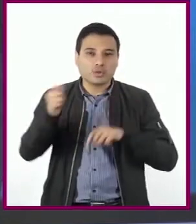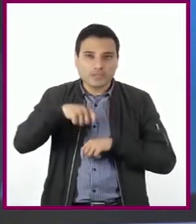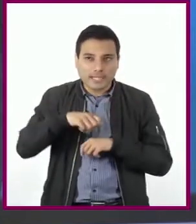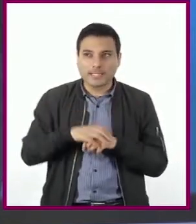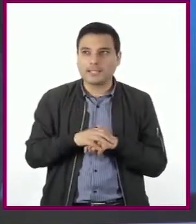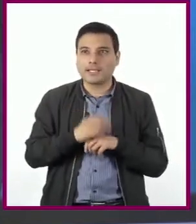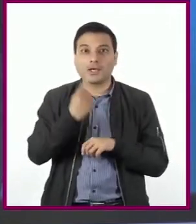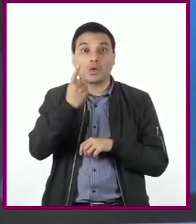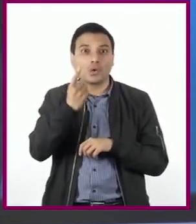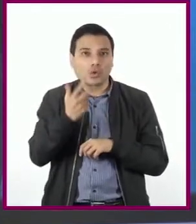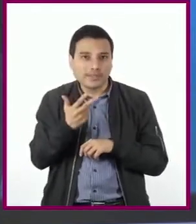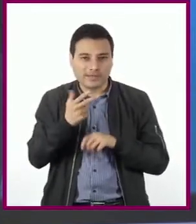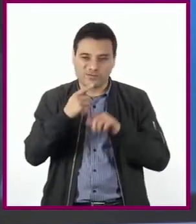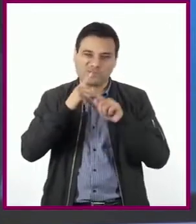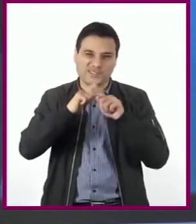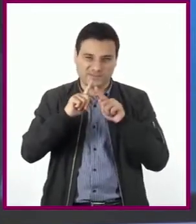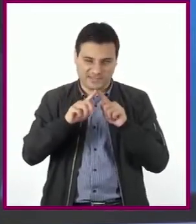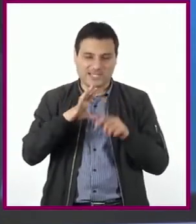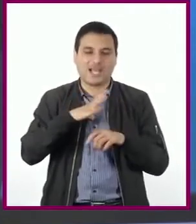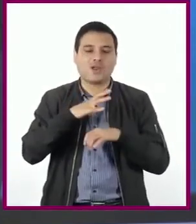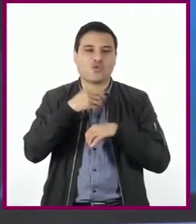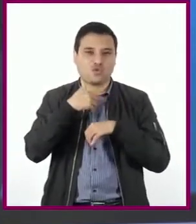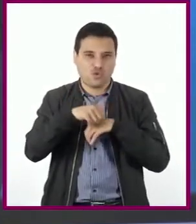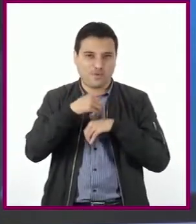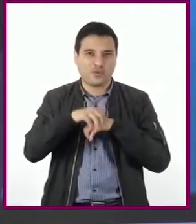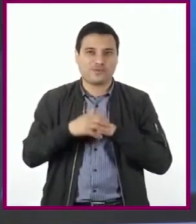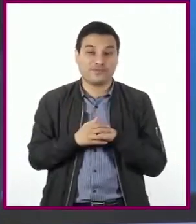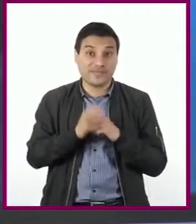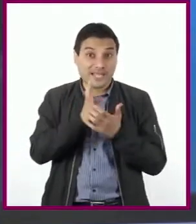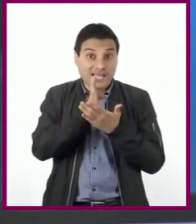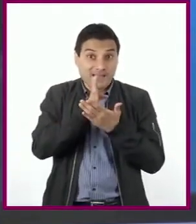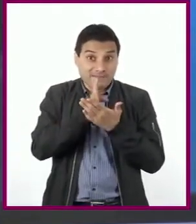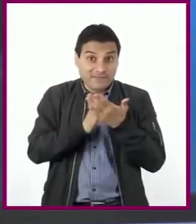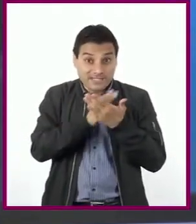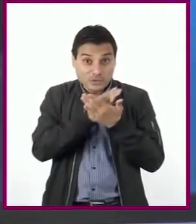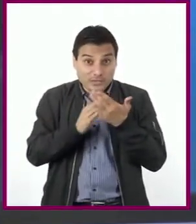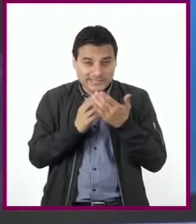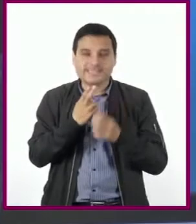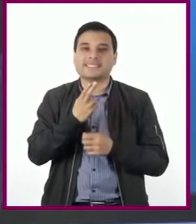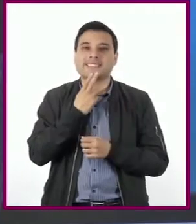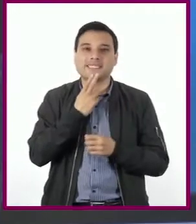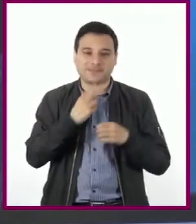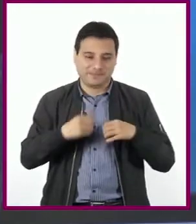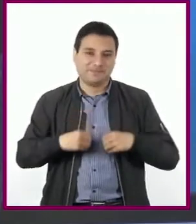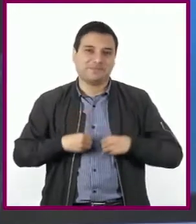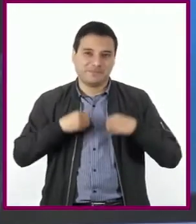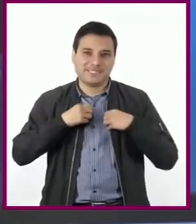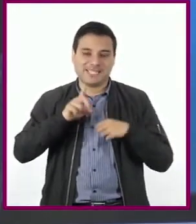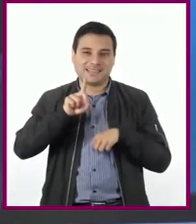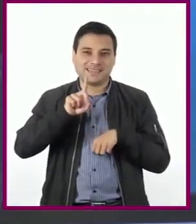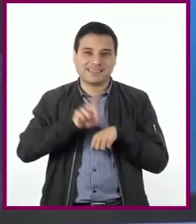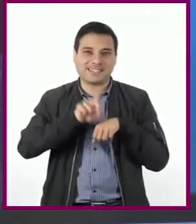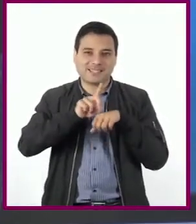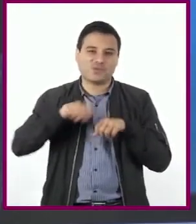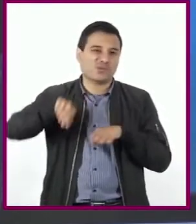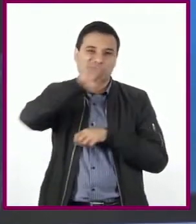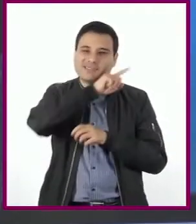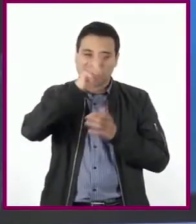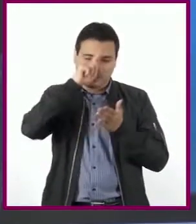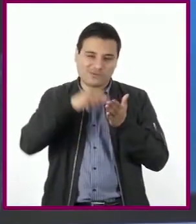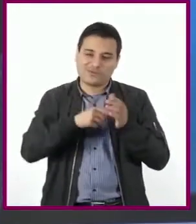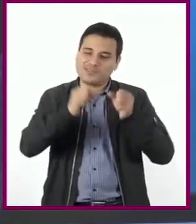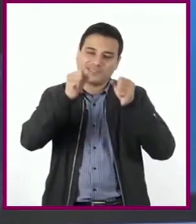1/8. Como estos, hay muchos usos de las fracciones en la vida cotidiana. Seguramente ustedes encontrarán más